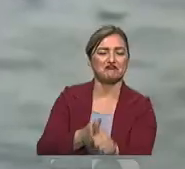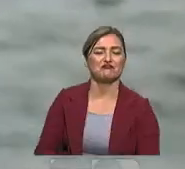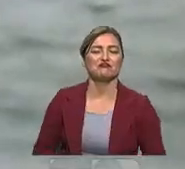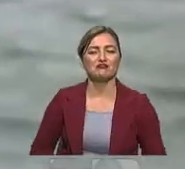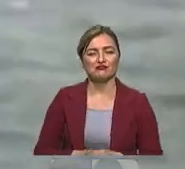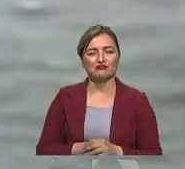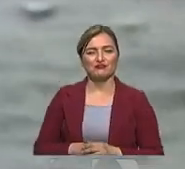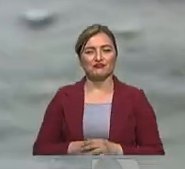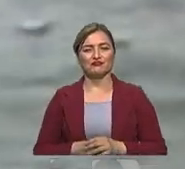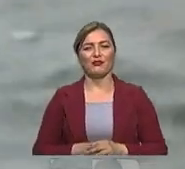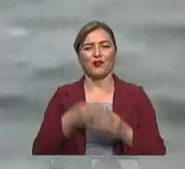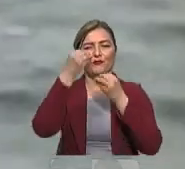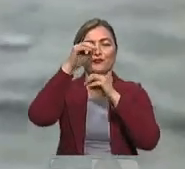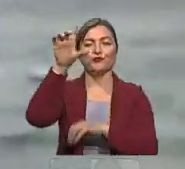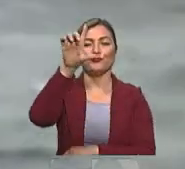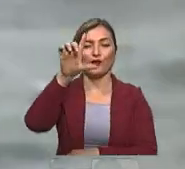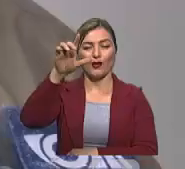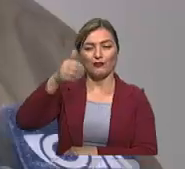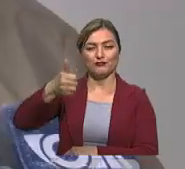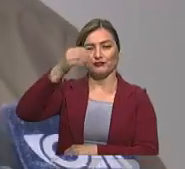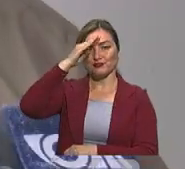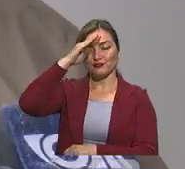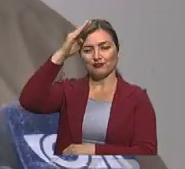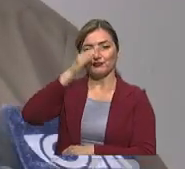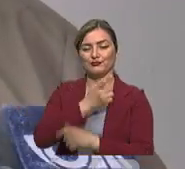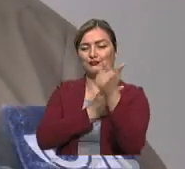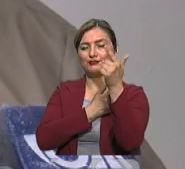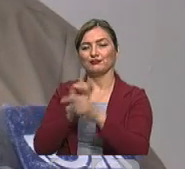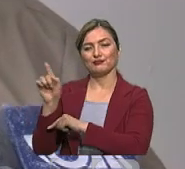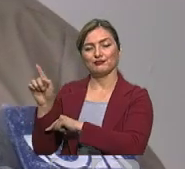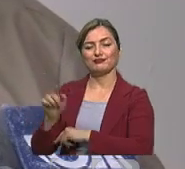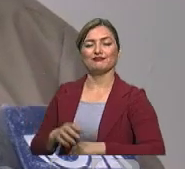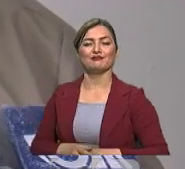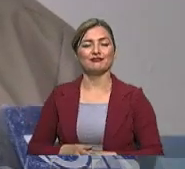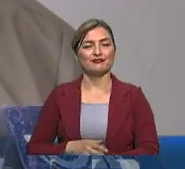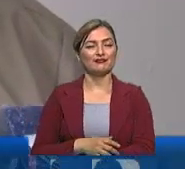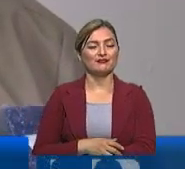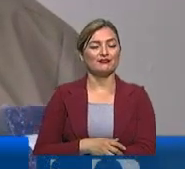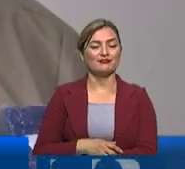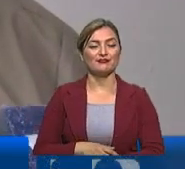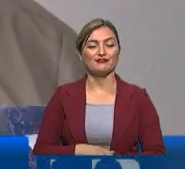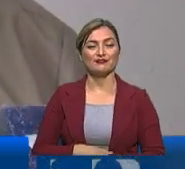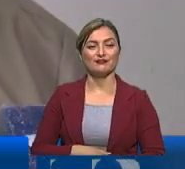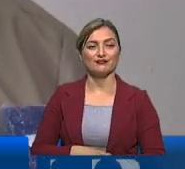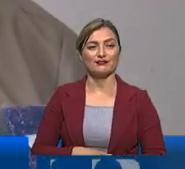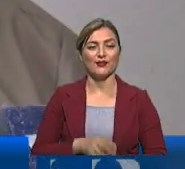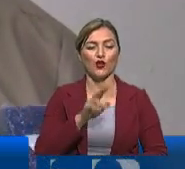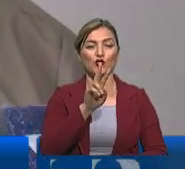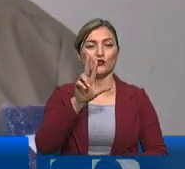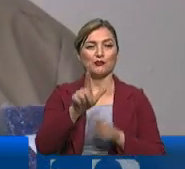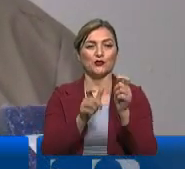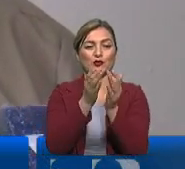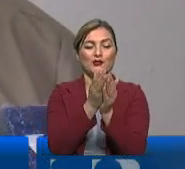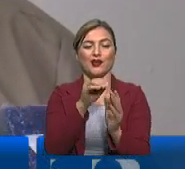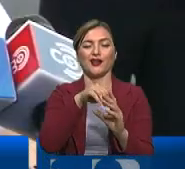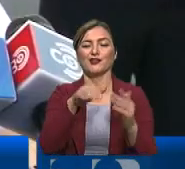cerca. Y así lo informaba este lunes el comandante del subcomando de Guardacostas Centro. Aproximadamente tenía entre 2 y 3 tripulantes, se